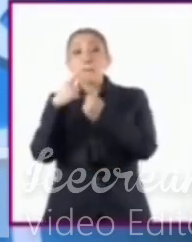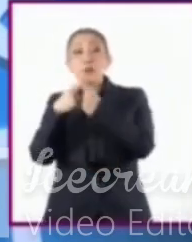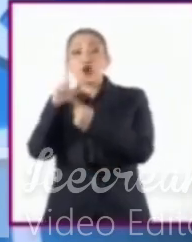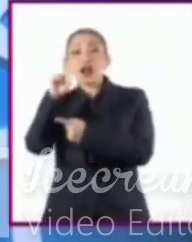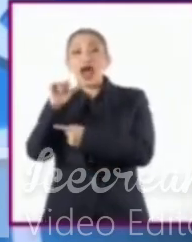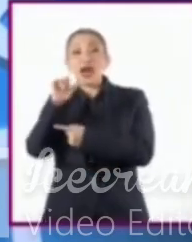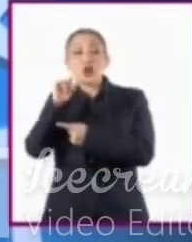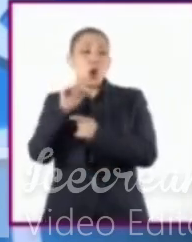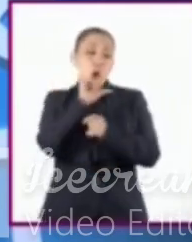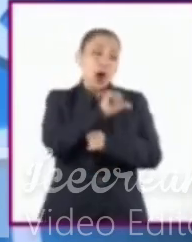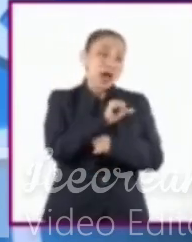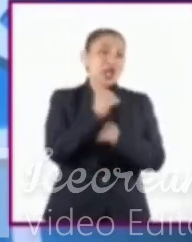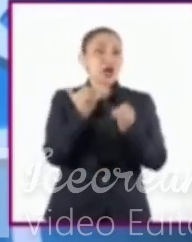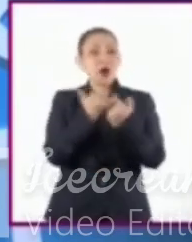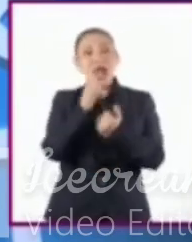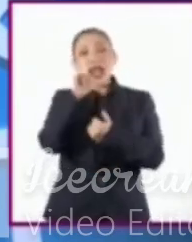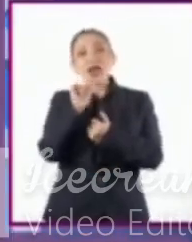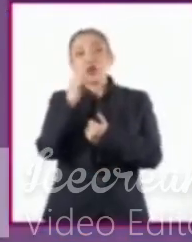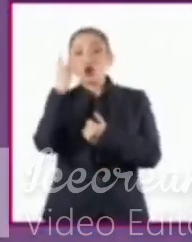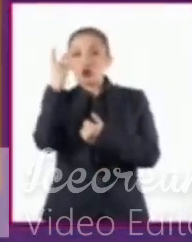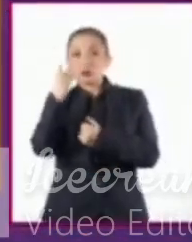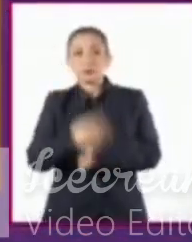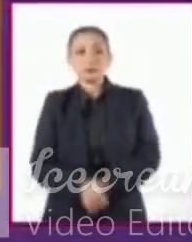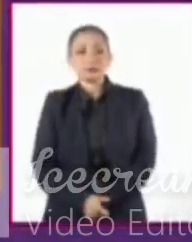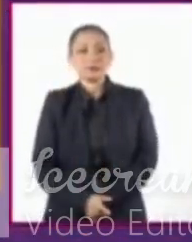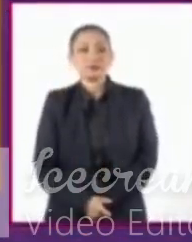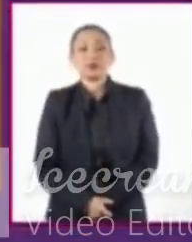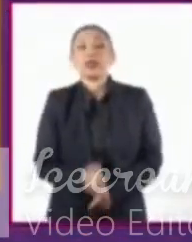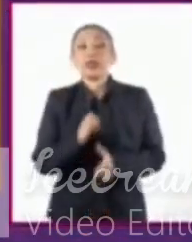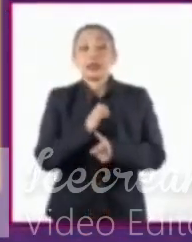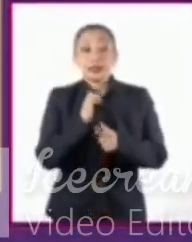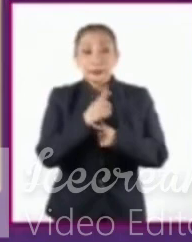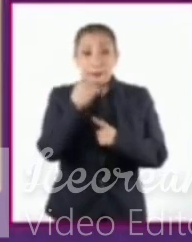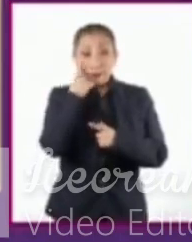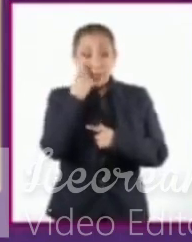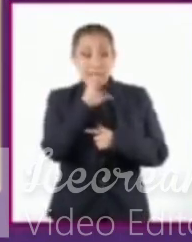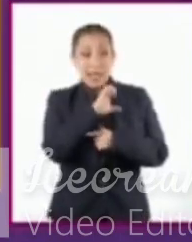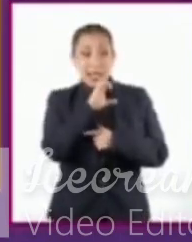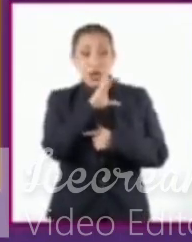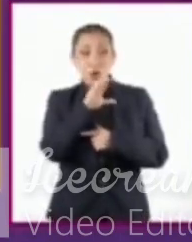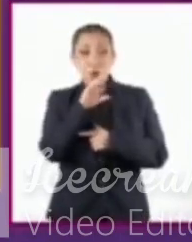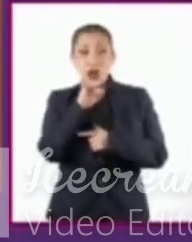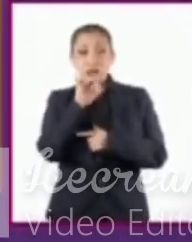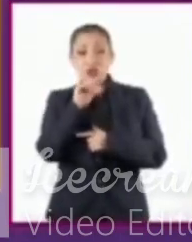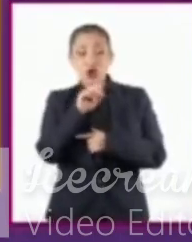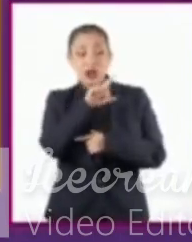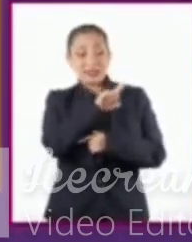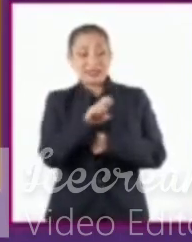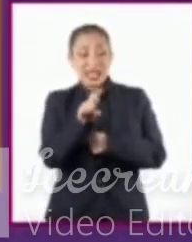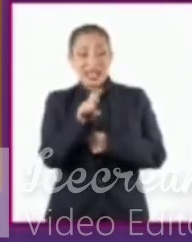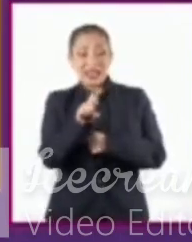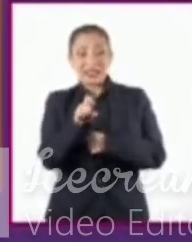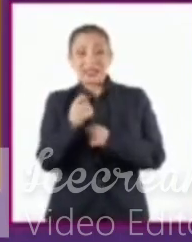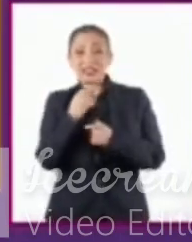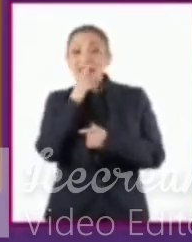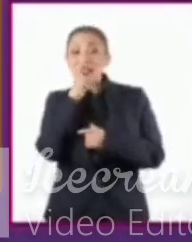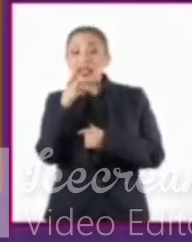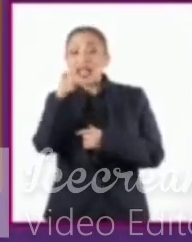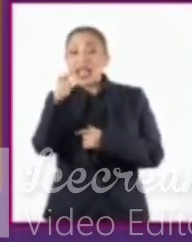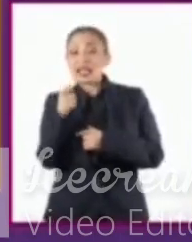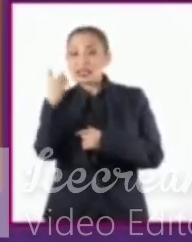o área es igual a lado al cuadrado. Por lo tanto, la ecuación sería 100 es igual a x al